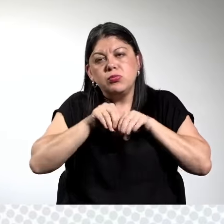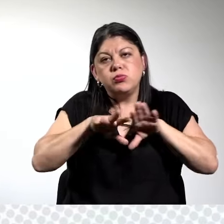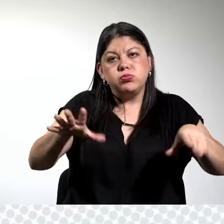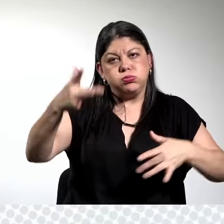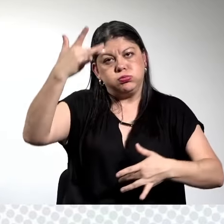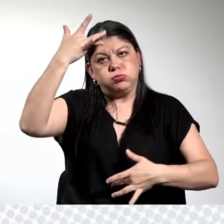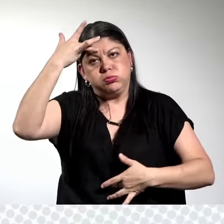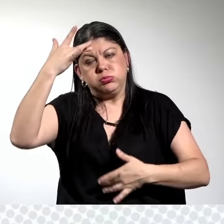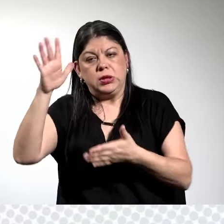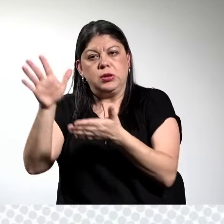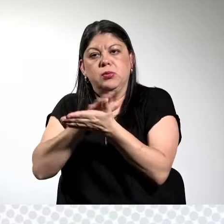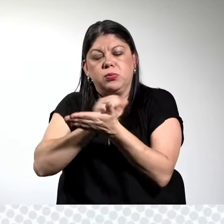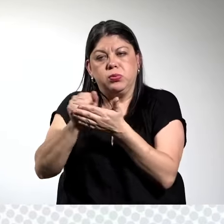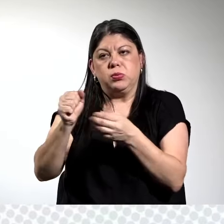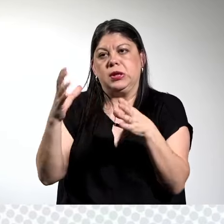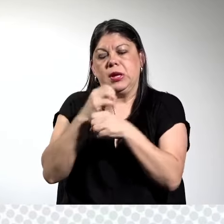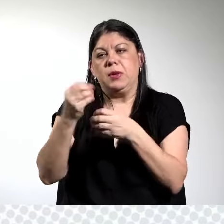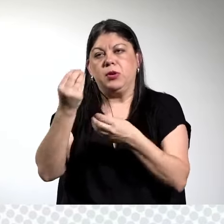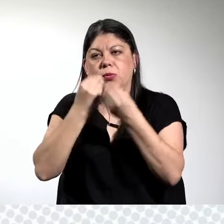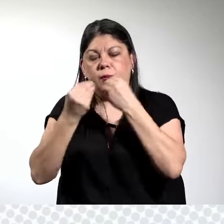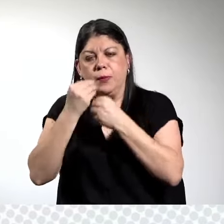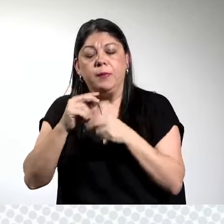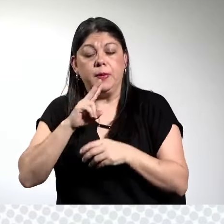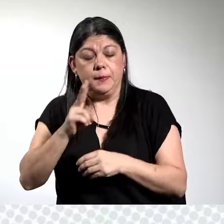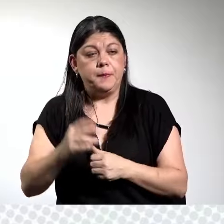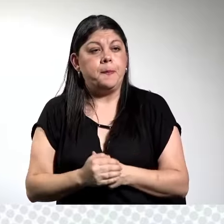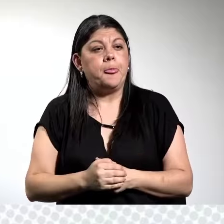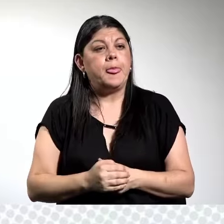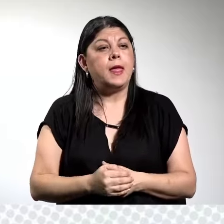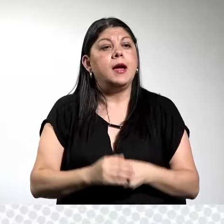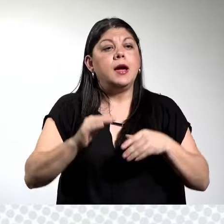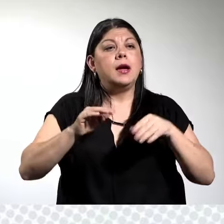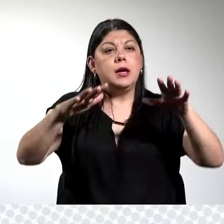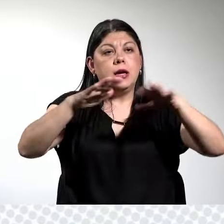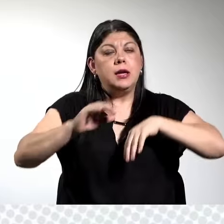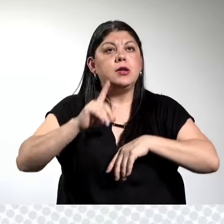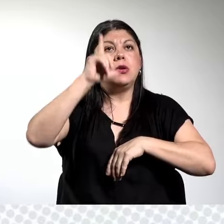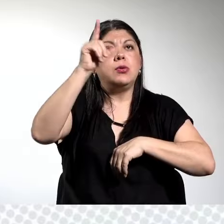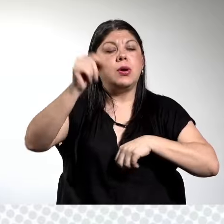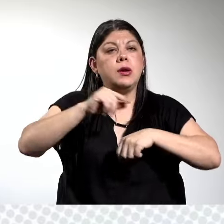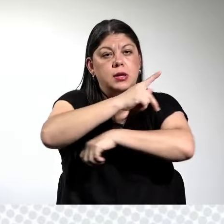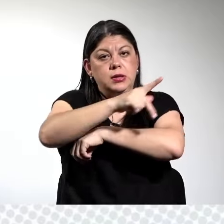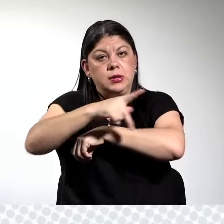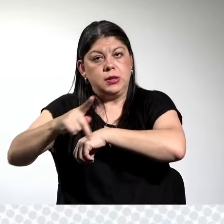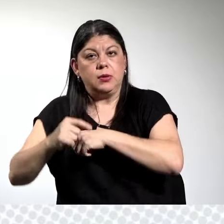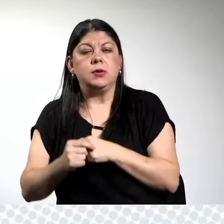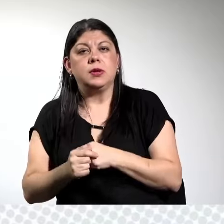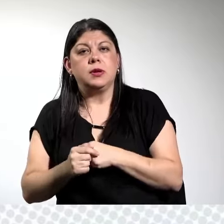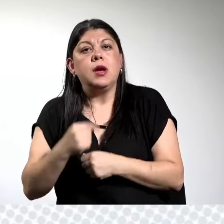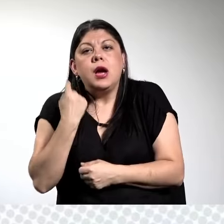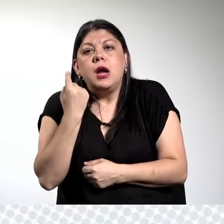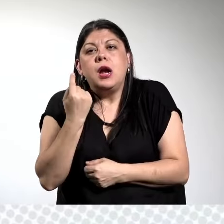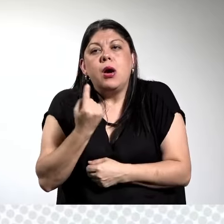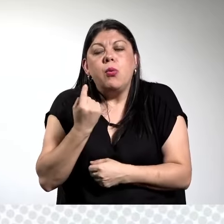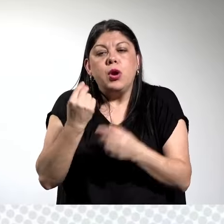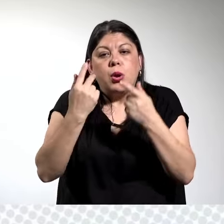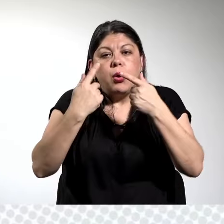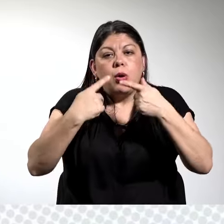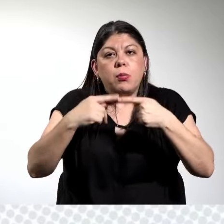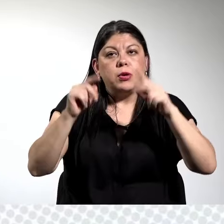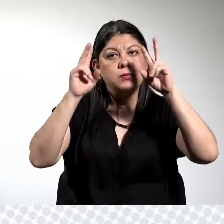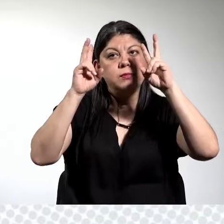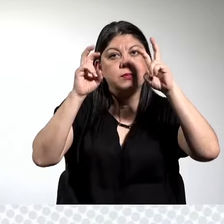dejó desabastecidos, ¿verdad? Muy bien. En las zonas rurales y costeras, la única oportunidad,